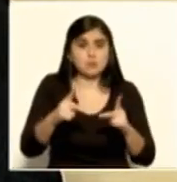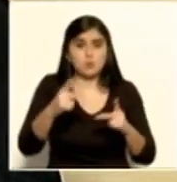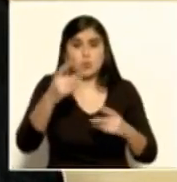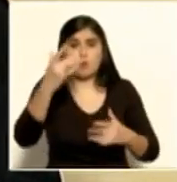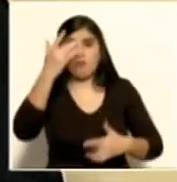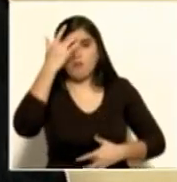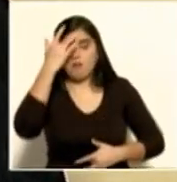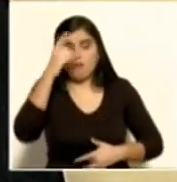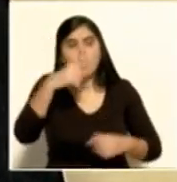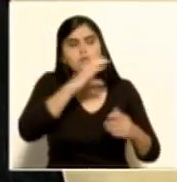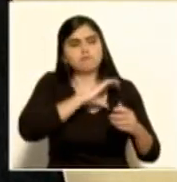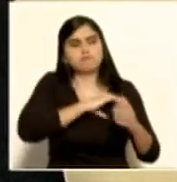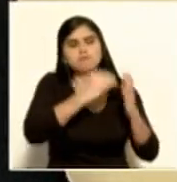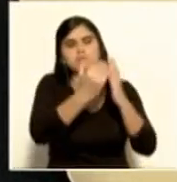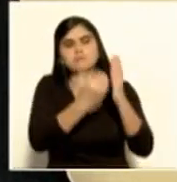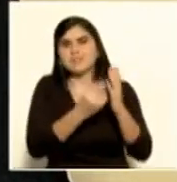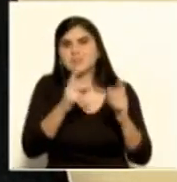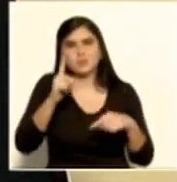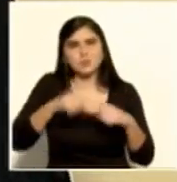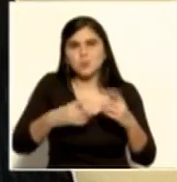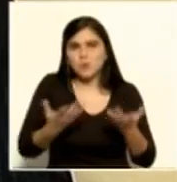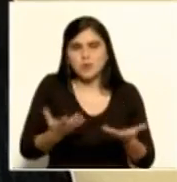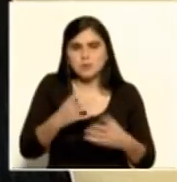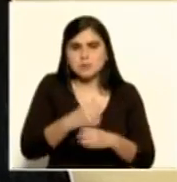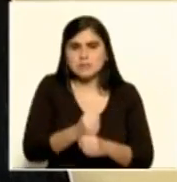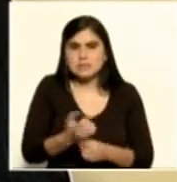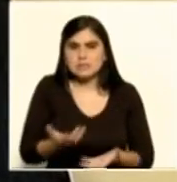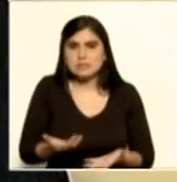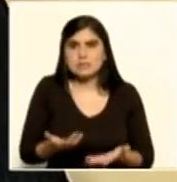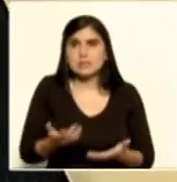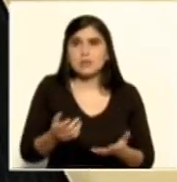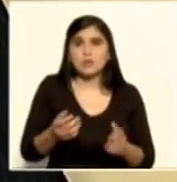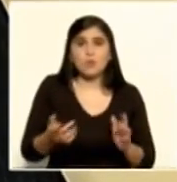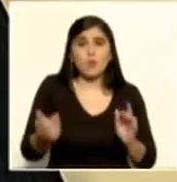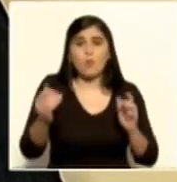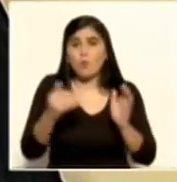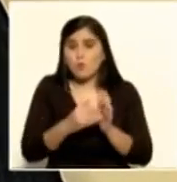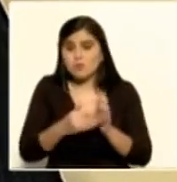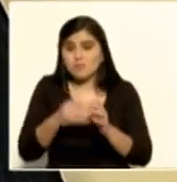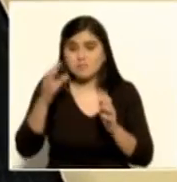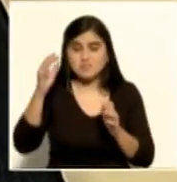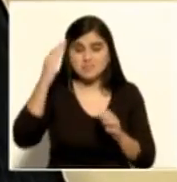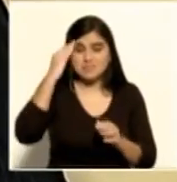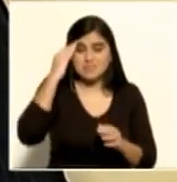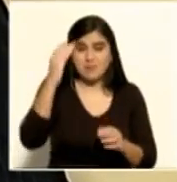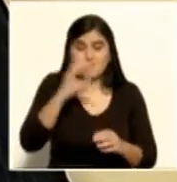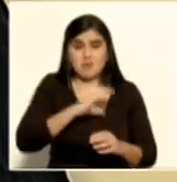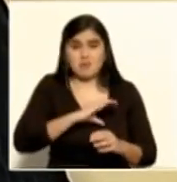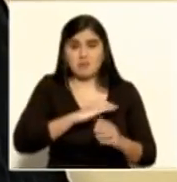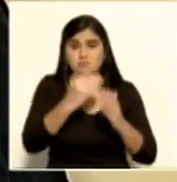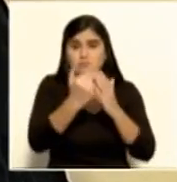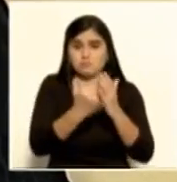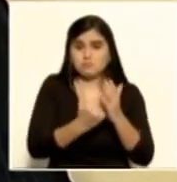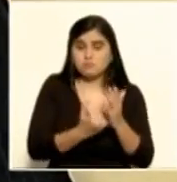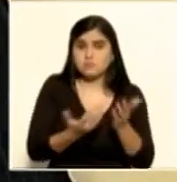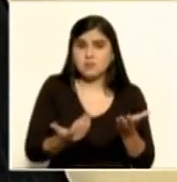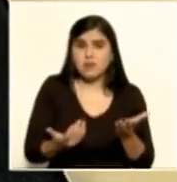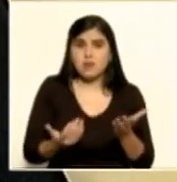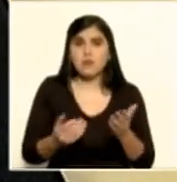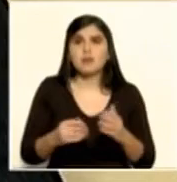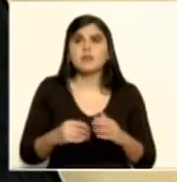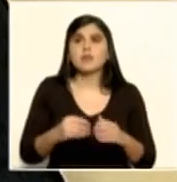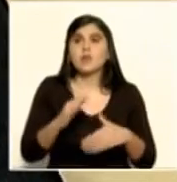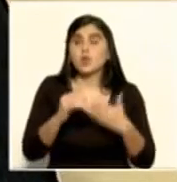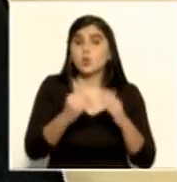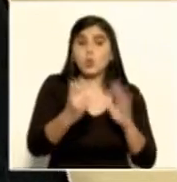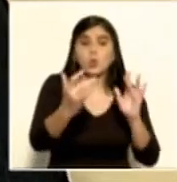que a veces quedan algunas con investigación, las fichas de investigación no se han podido recolectar, las notificaciones oportunas de las órdenes sanitarias no se han podido dar, todos